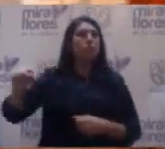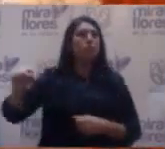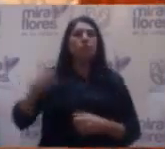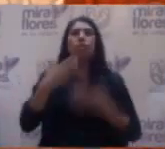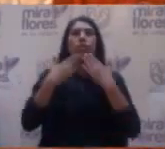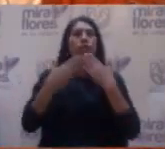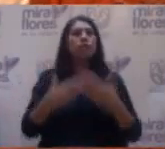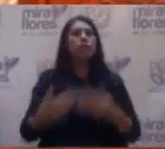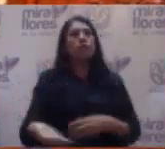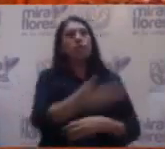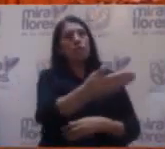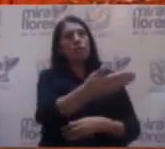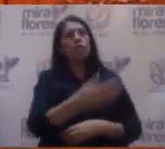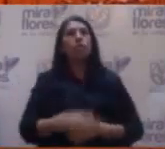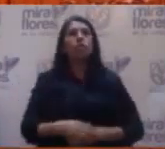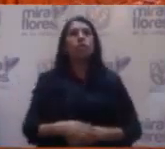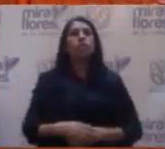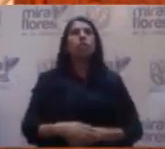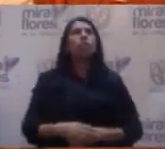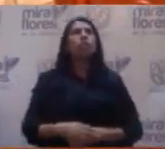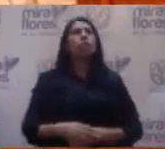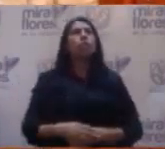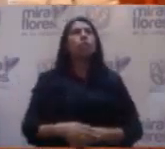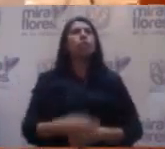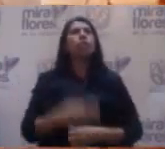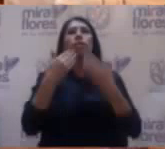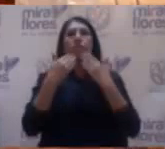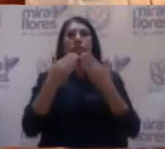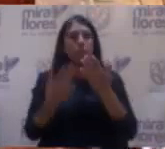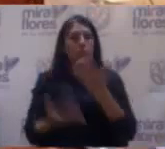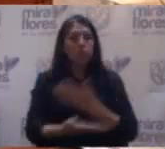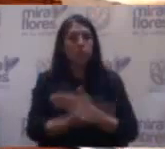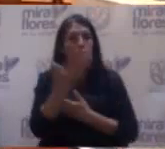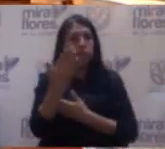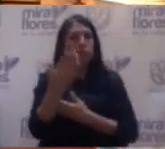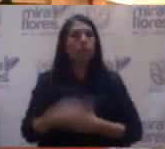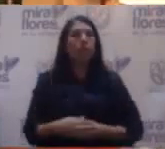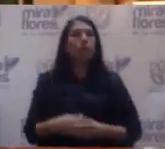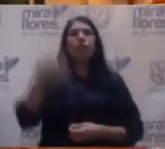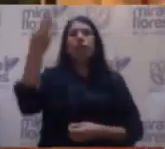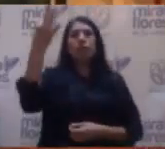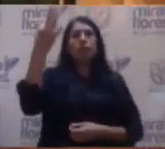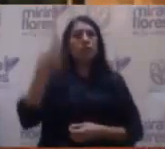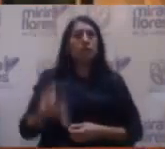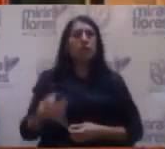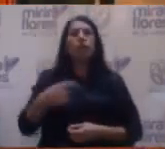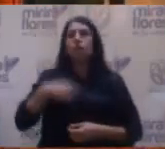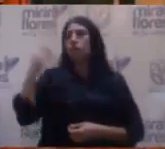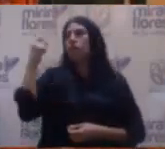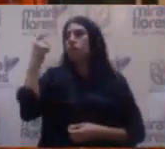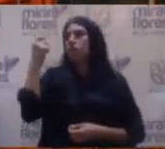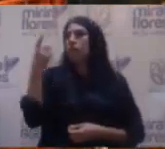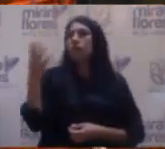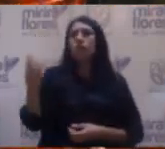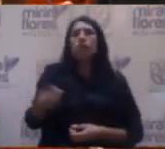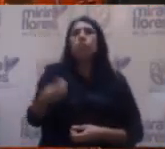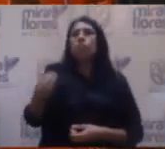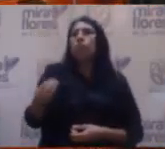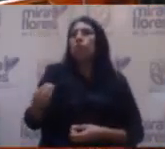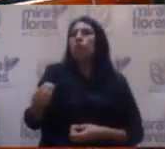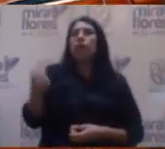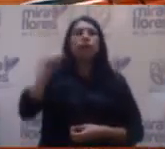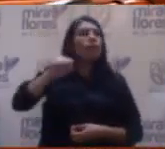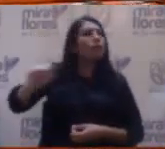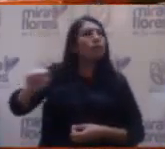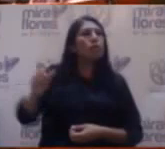Regidora Patricia del Río. Gracias, señor alcalde. Buenos días. La verdad es que no logro entender el por qué es lo del voto en